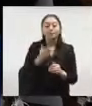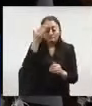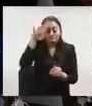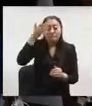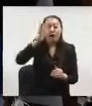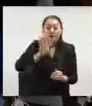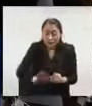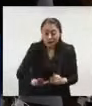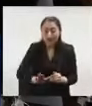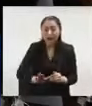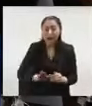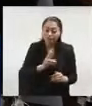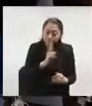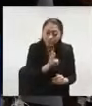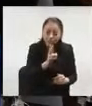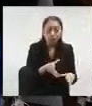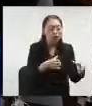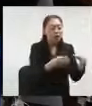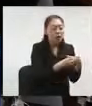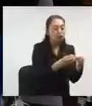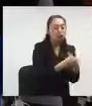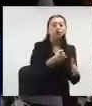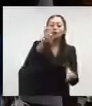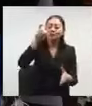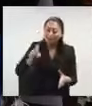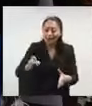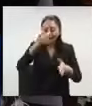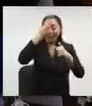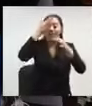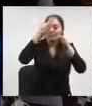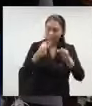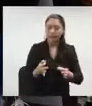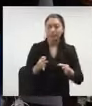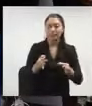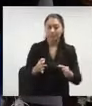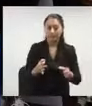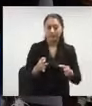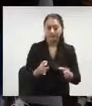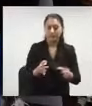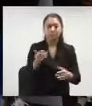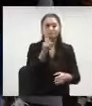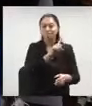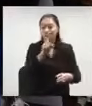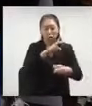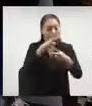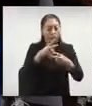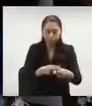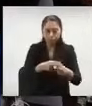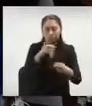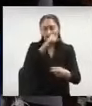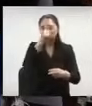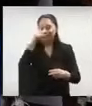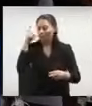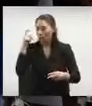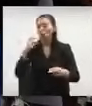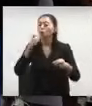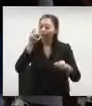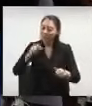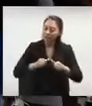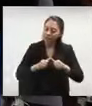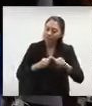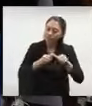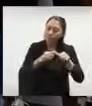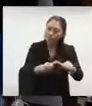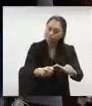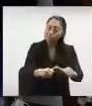mañana mismo la comisión debiera de tomar una decisión y no interrumpir nuestro trabajo de ahí en adelante. Ese es el buen deseo.